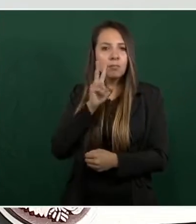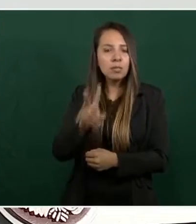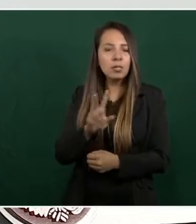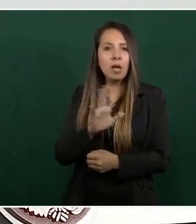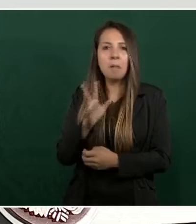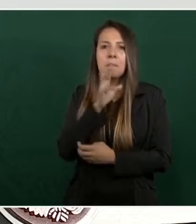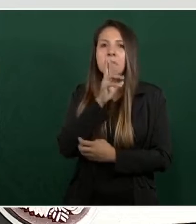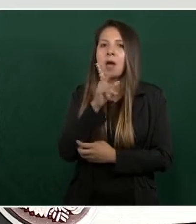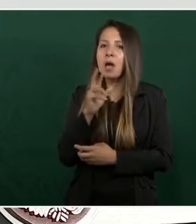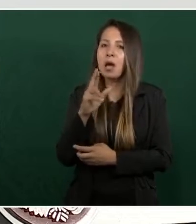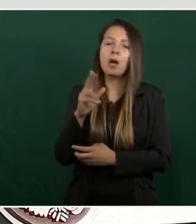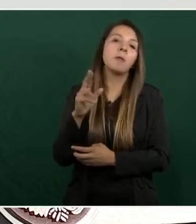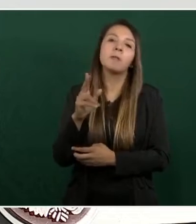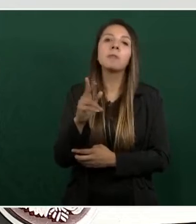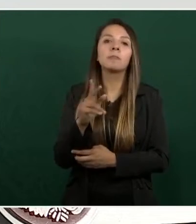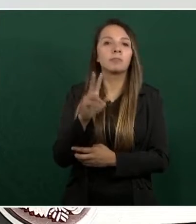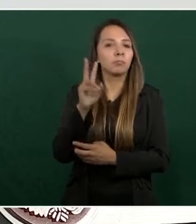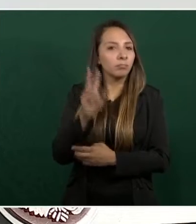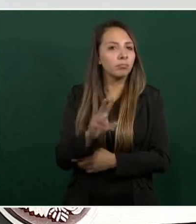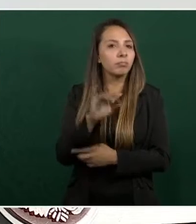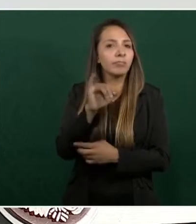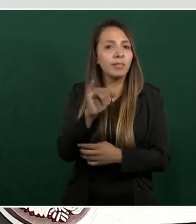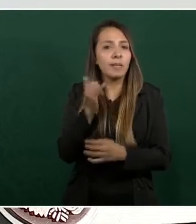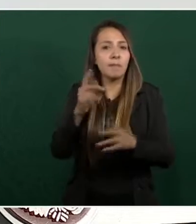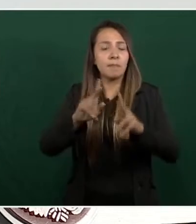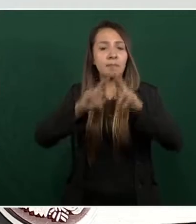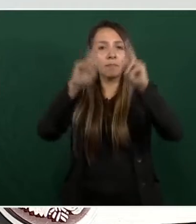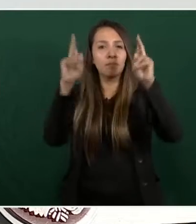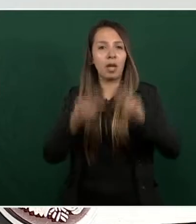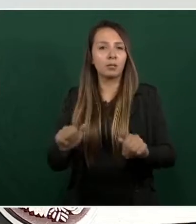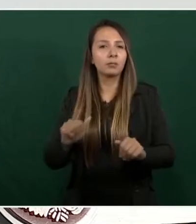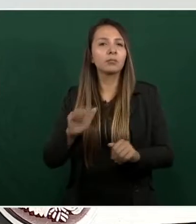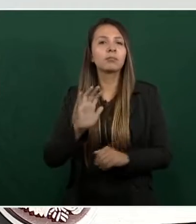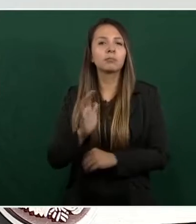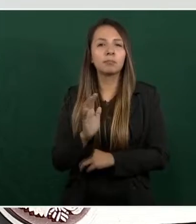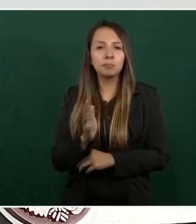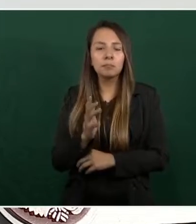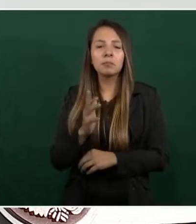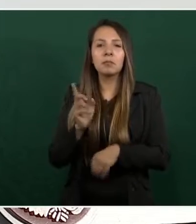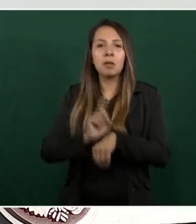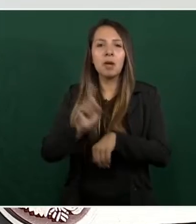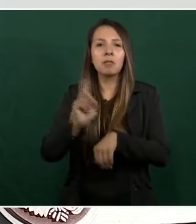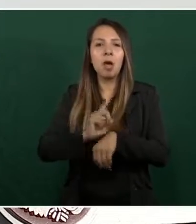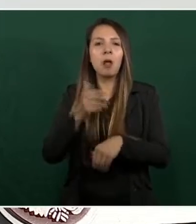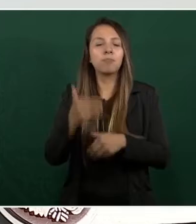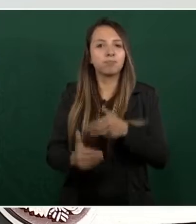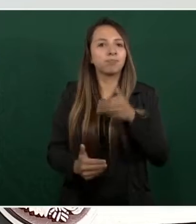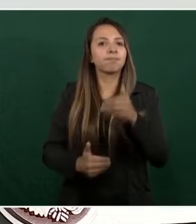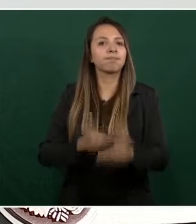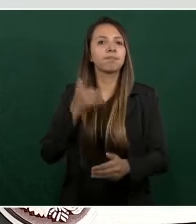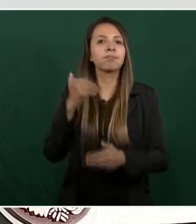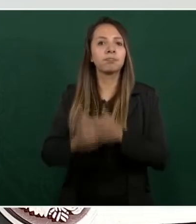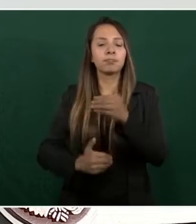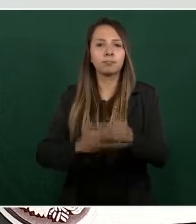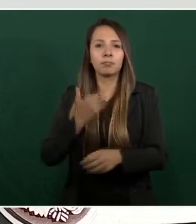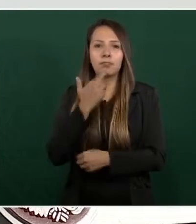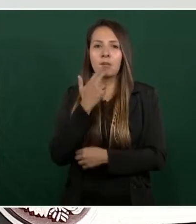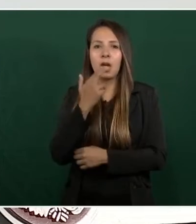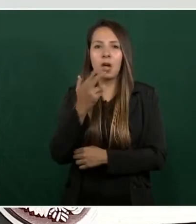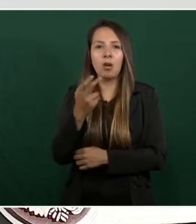y que la pacificación del país se construye cada día. Estamos en la